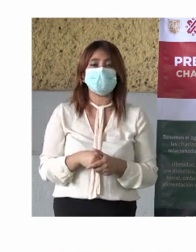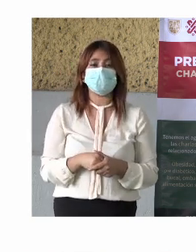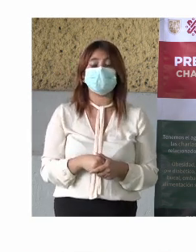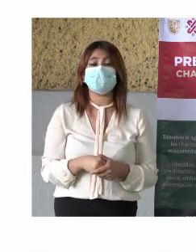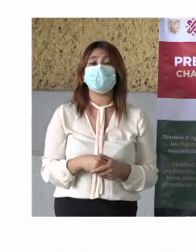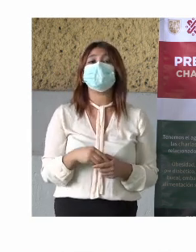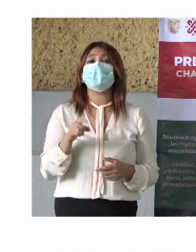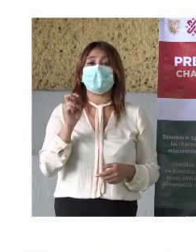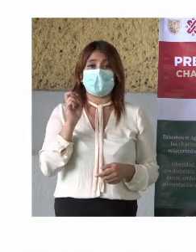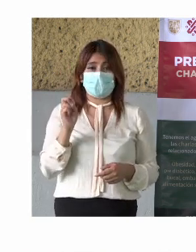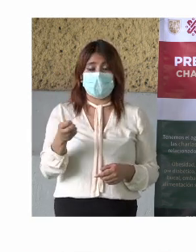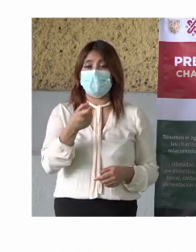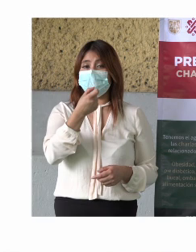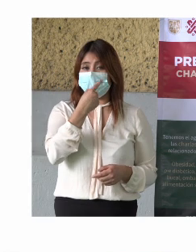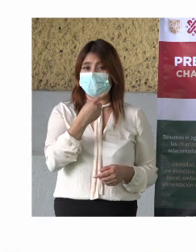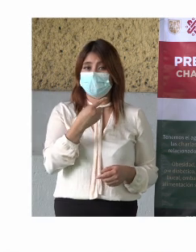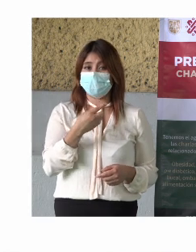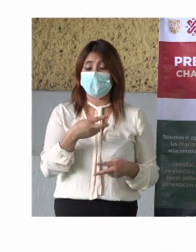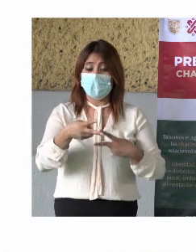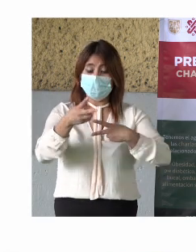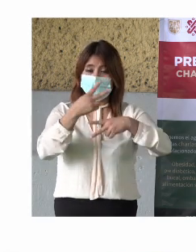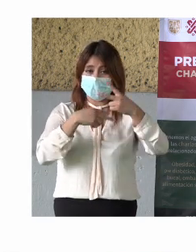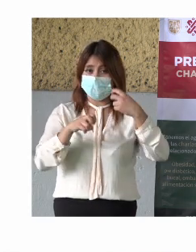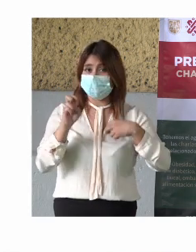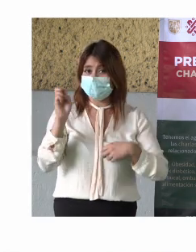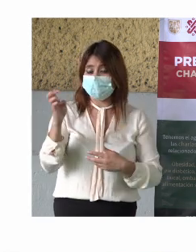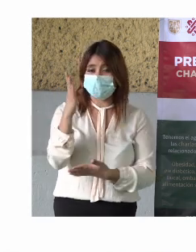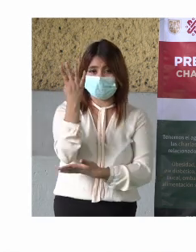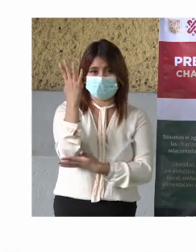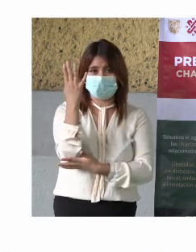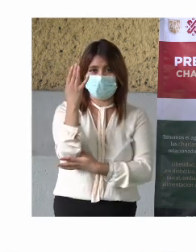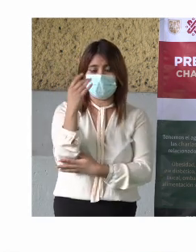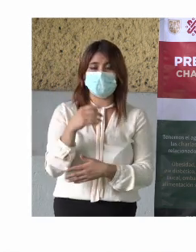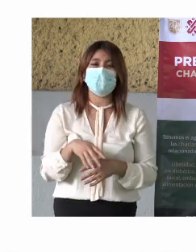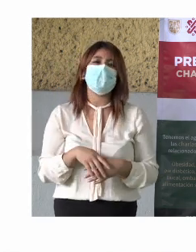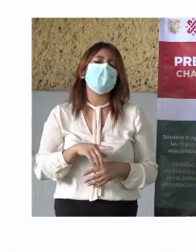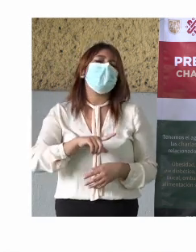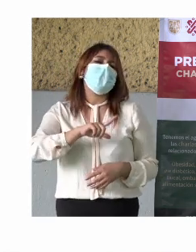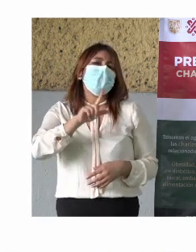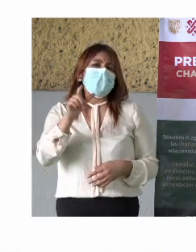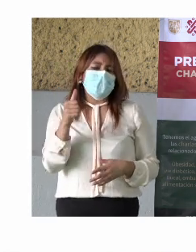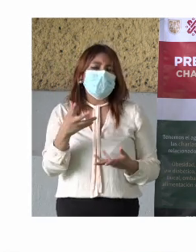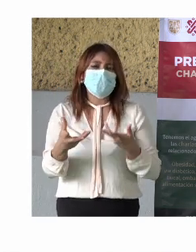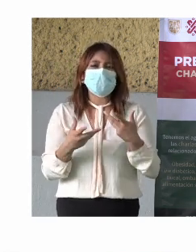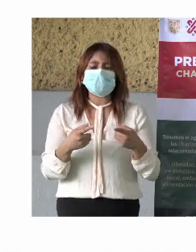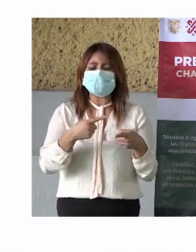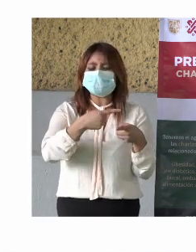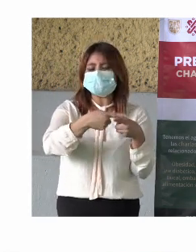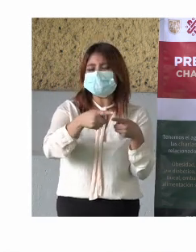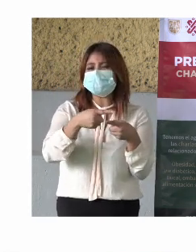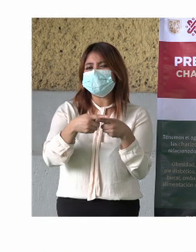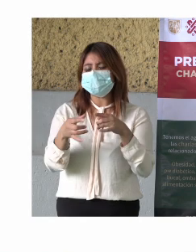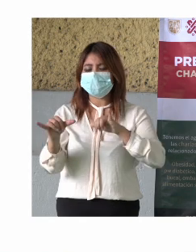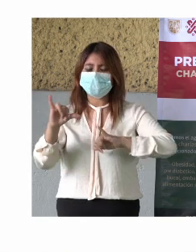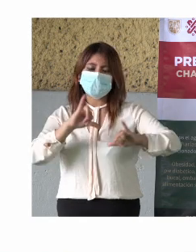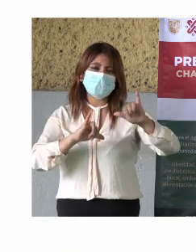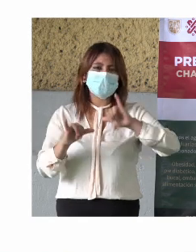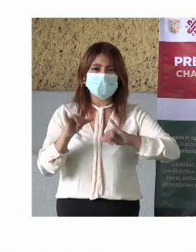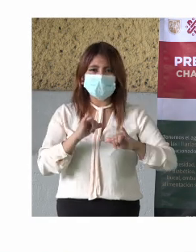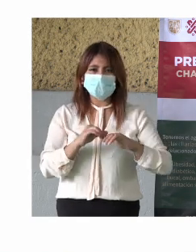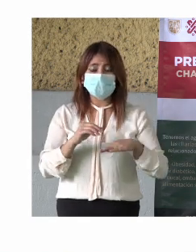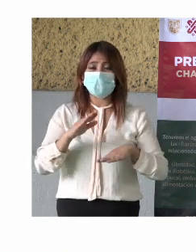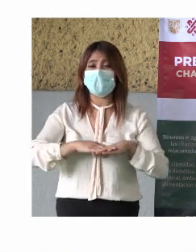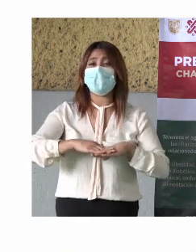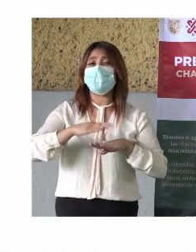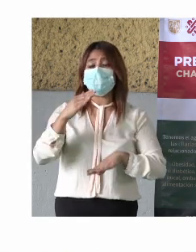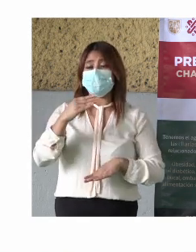metformina originalmente viene de esta planta. Sin embargo, bueno, se han hecho ciertas modificaciones que nos han ayudado a que la metformina sea